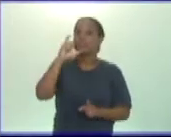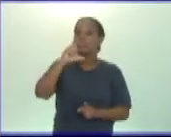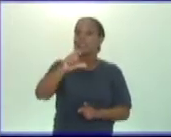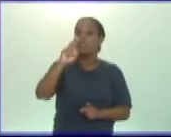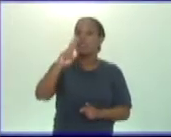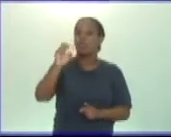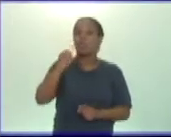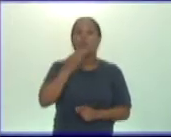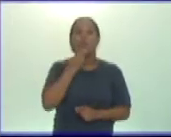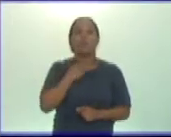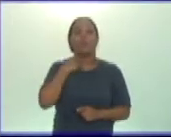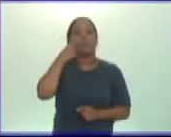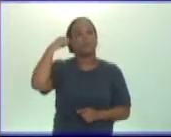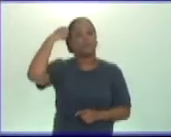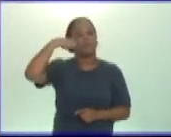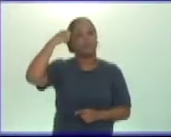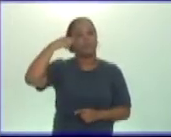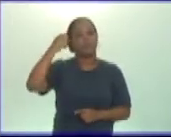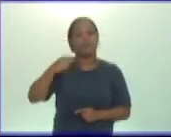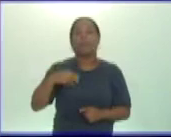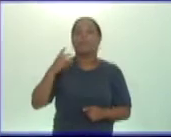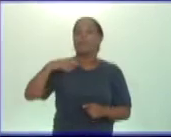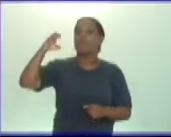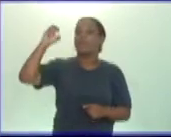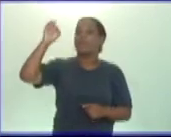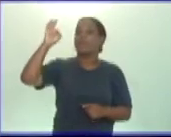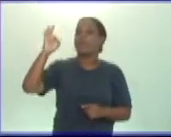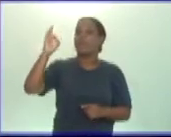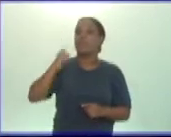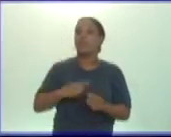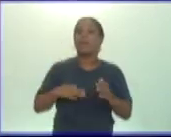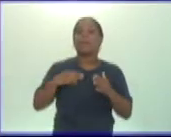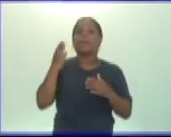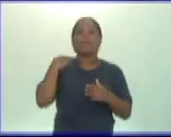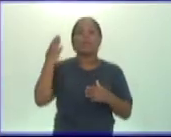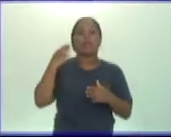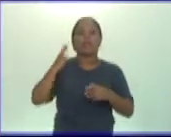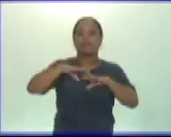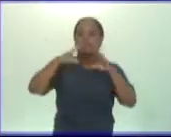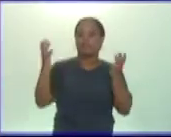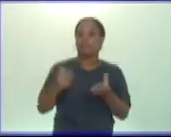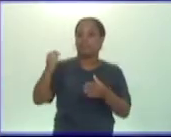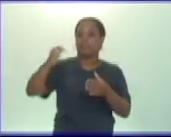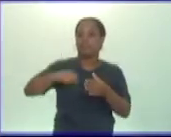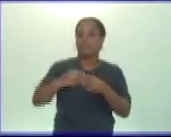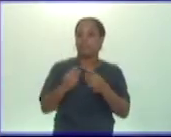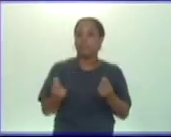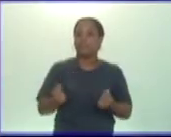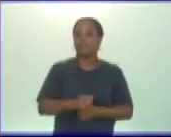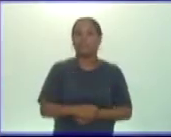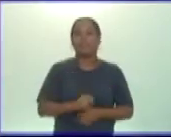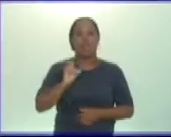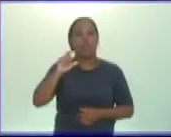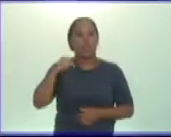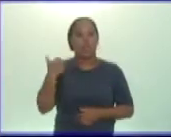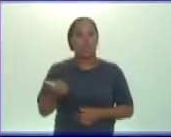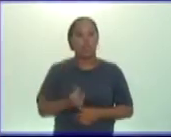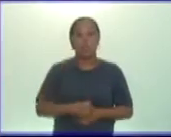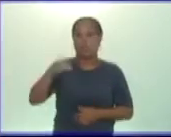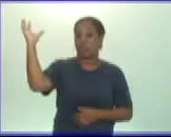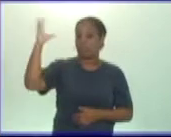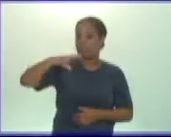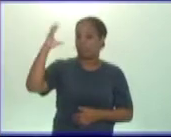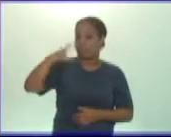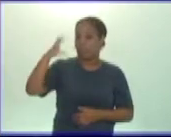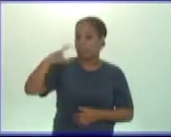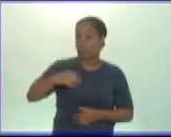en el material causante del efecto invernadero a partir del calentamiento que provoca sobre la superficie terrestre. Cuando precipita, todos esos